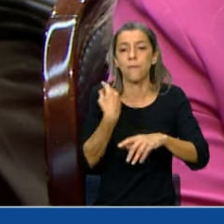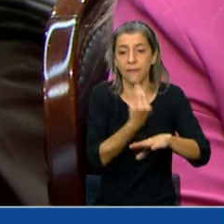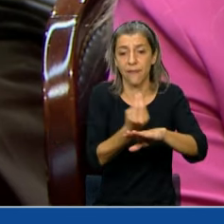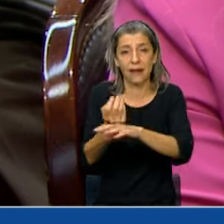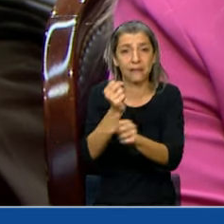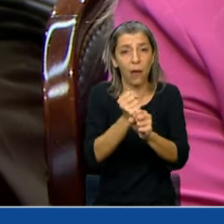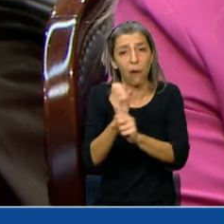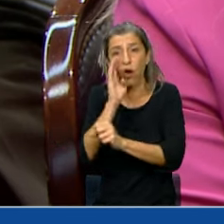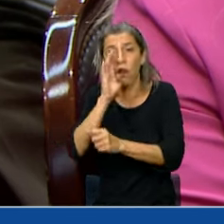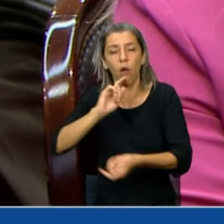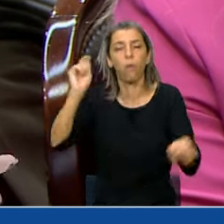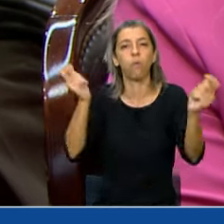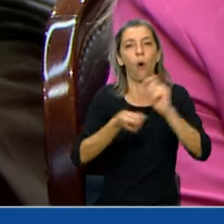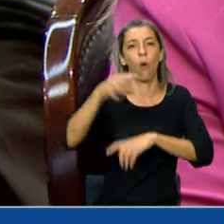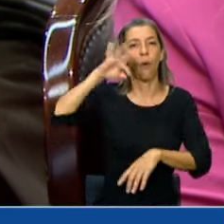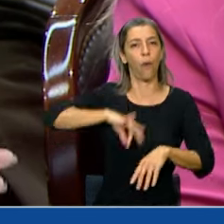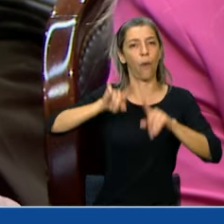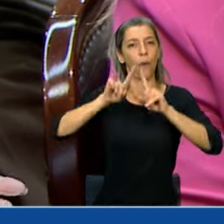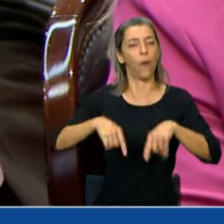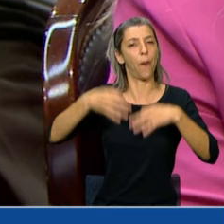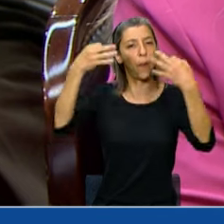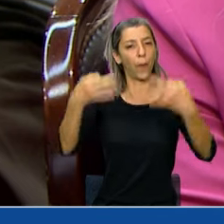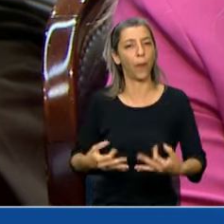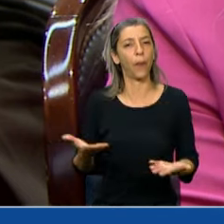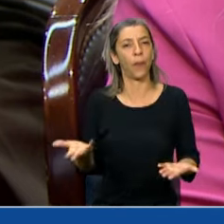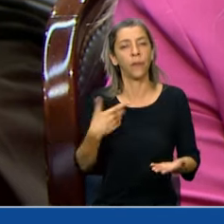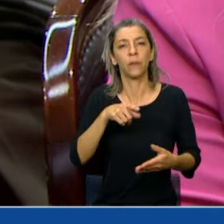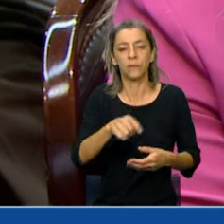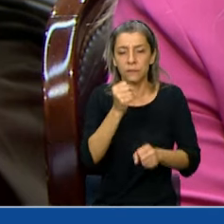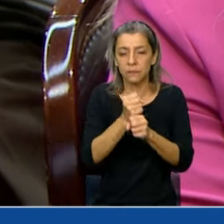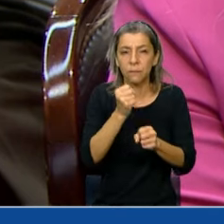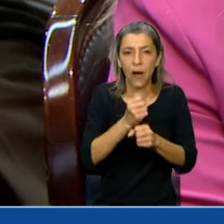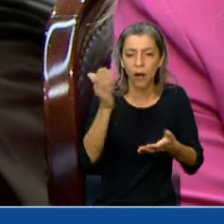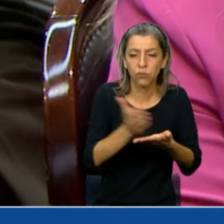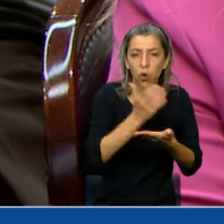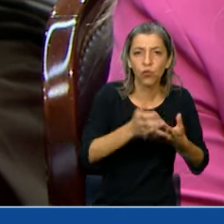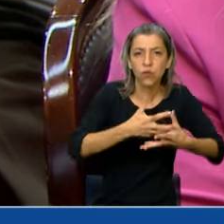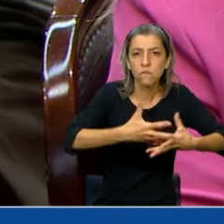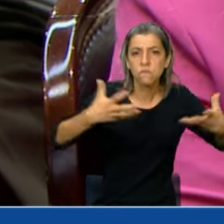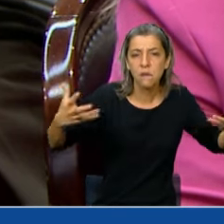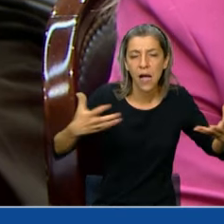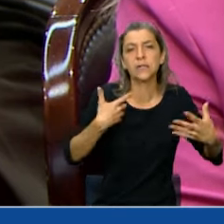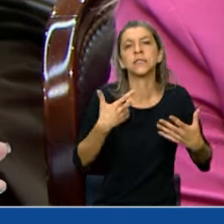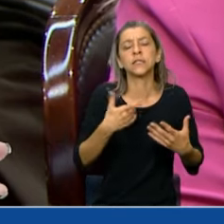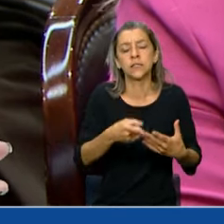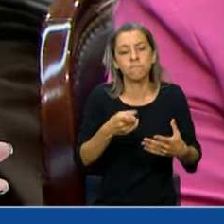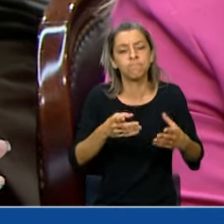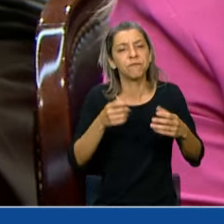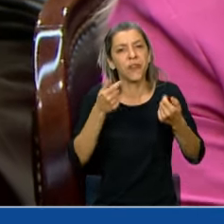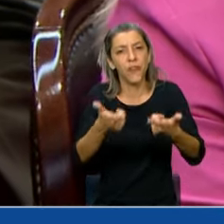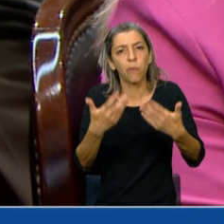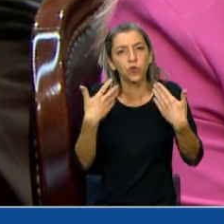al empleo formal trabaja sobre el volumen de la actividad trabaja sobre la incorporación de